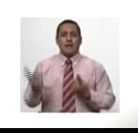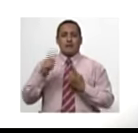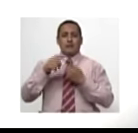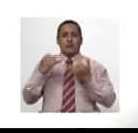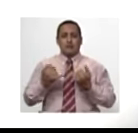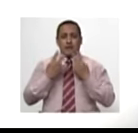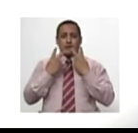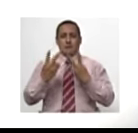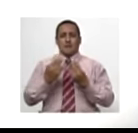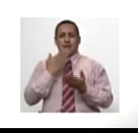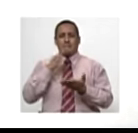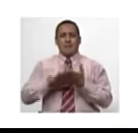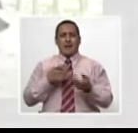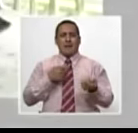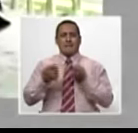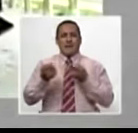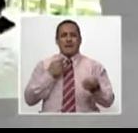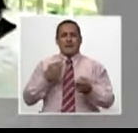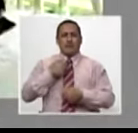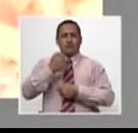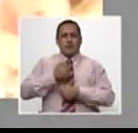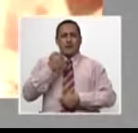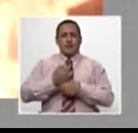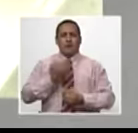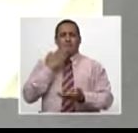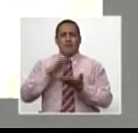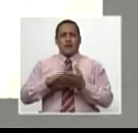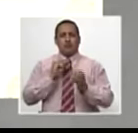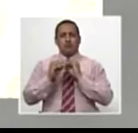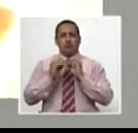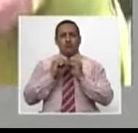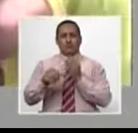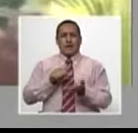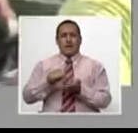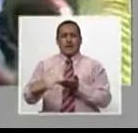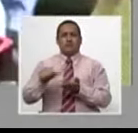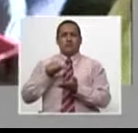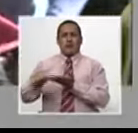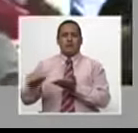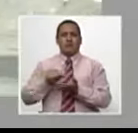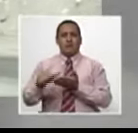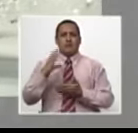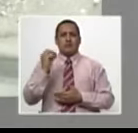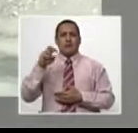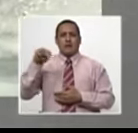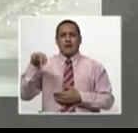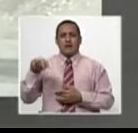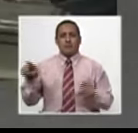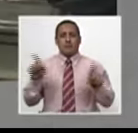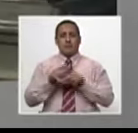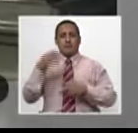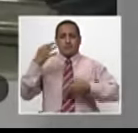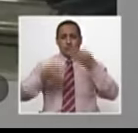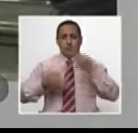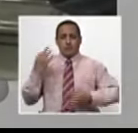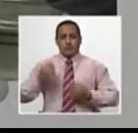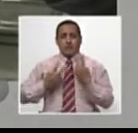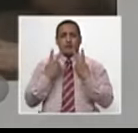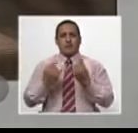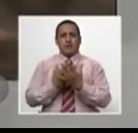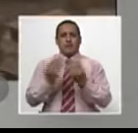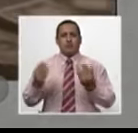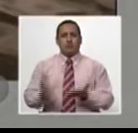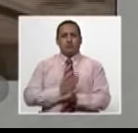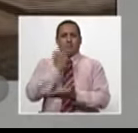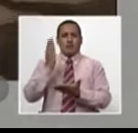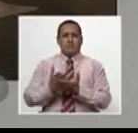De momento, pese a los malos manejos, gestiones mal planteadas, gastos ineficientes de canon y presupuestos, sumados a